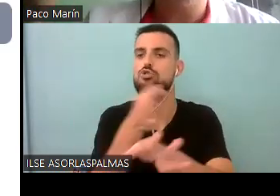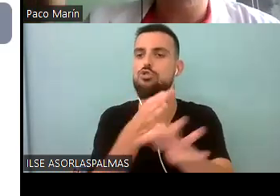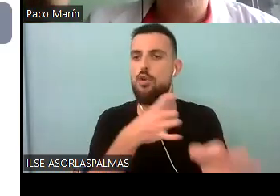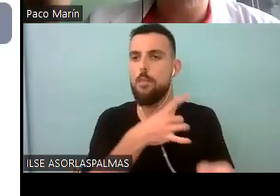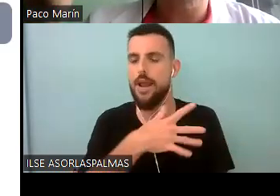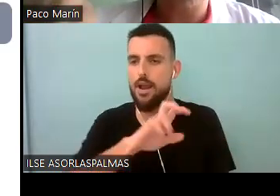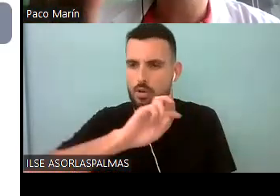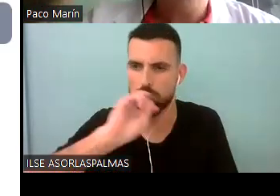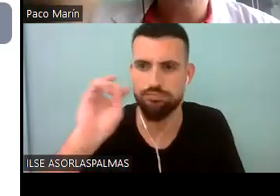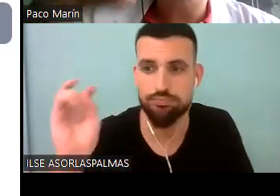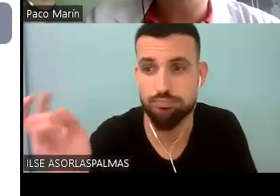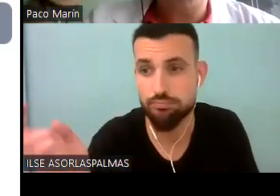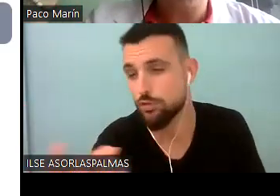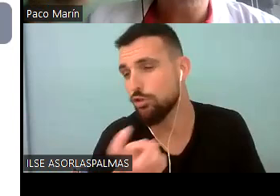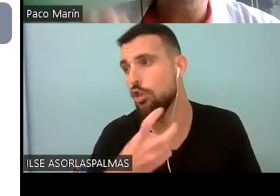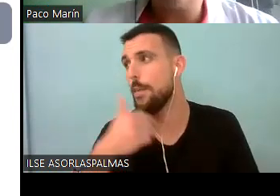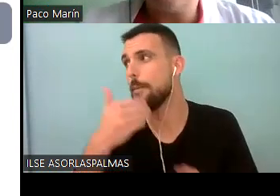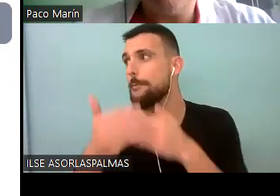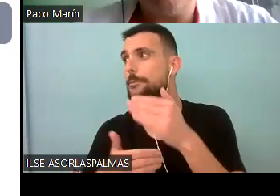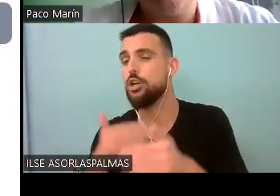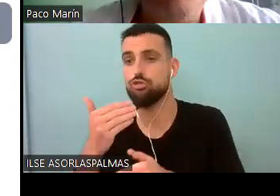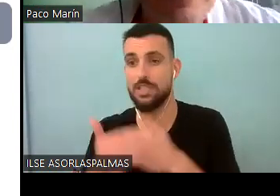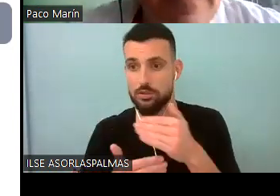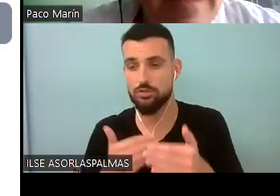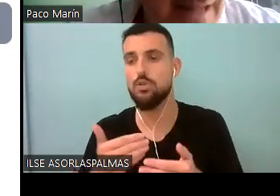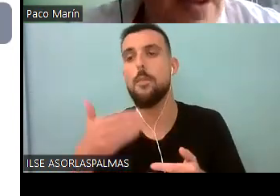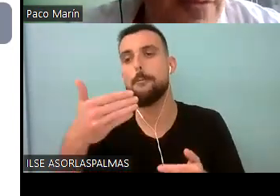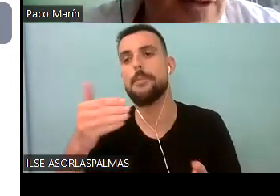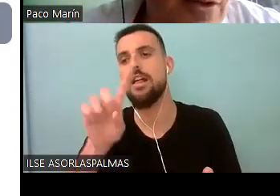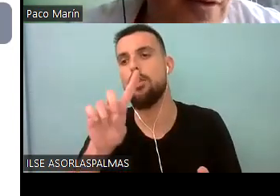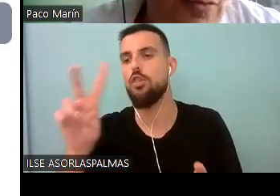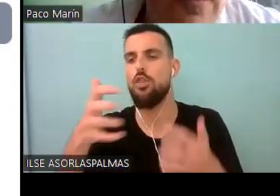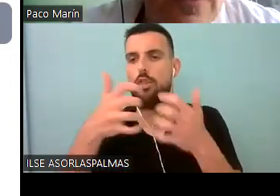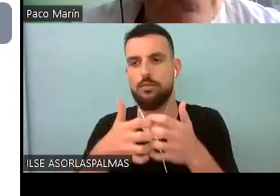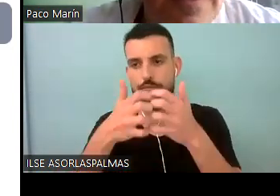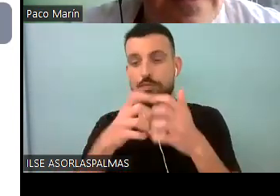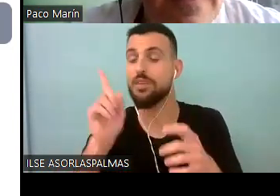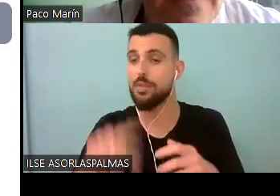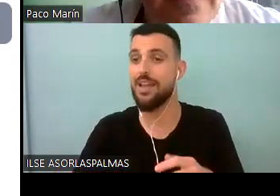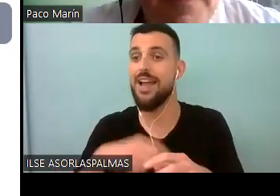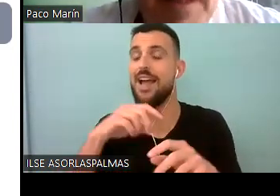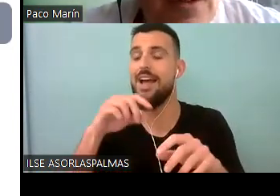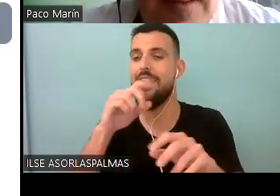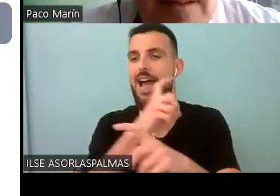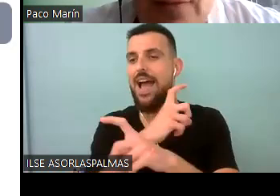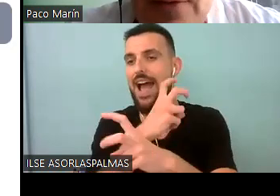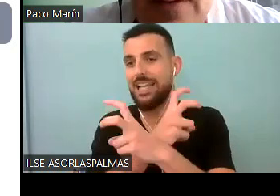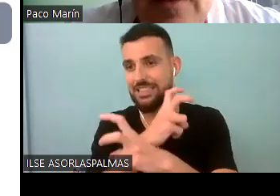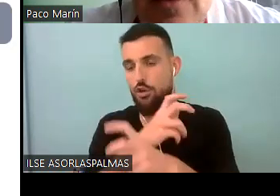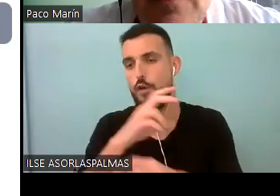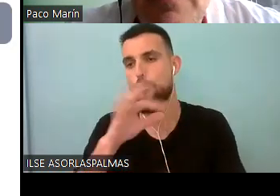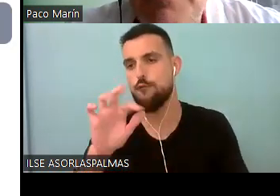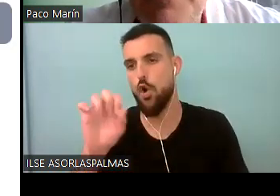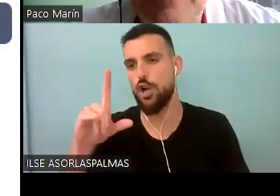proceso que requiera una regeneración celular, la vitamina B12 está, y el ácido fólico es un cofactor importante también en todas estas